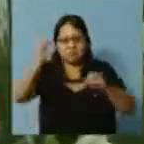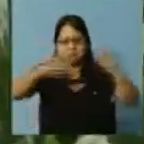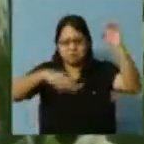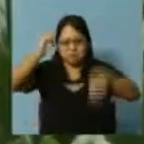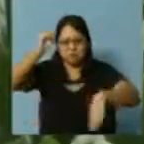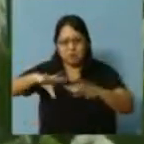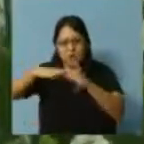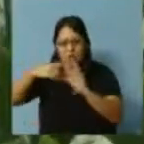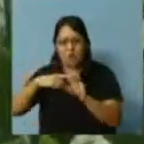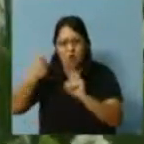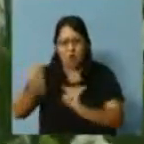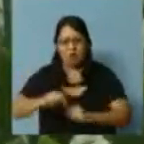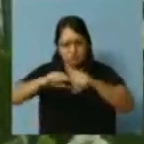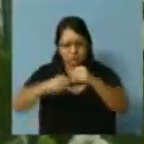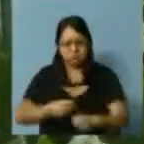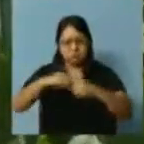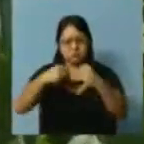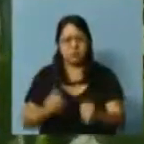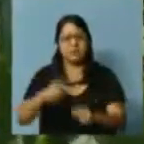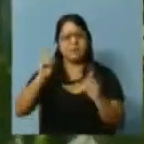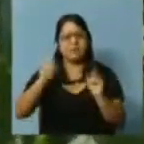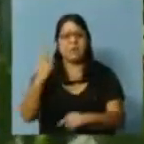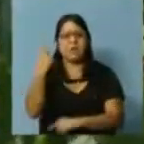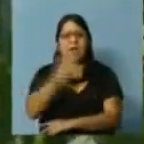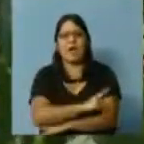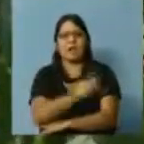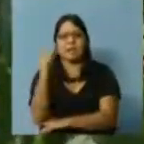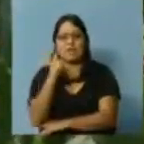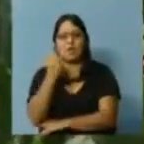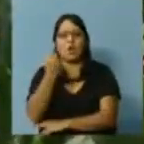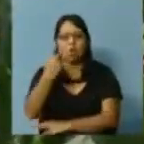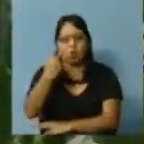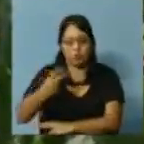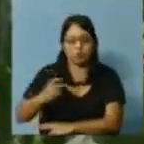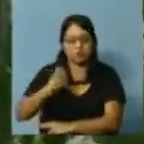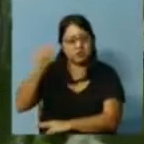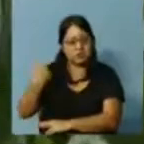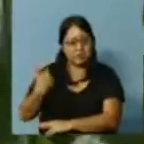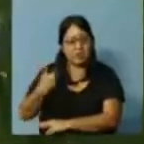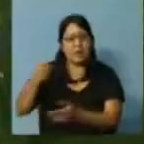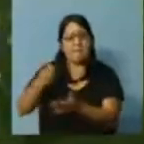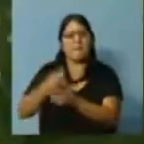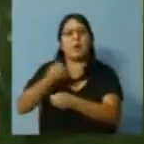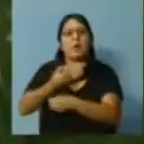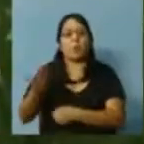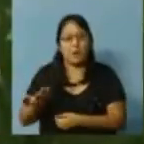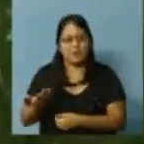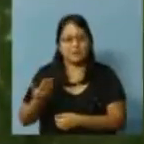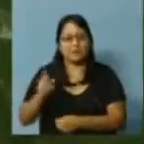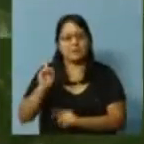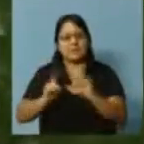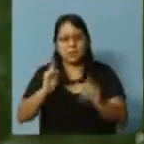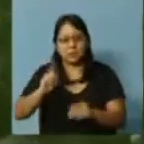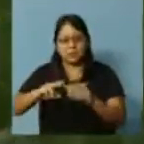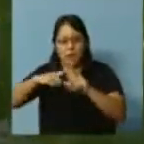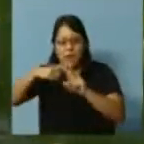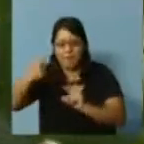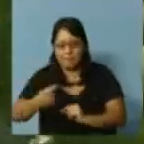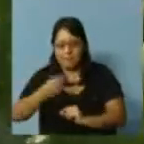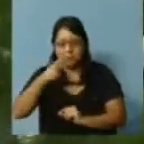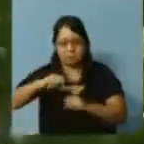volver a apagar todos los kilos de las dos últimas últimas semanas para aquellos que no habían podido ser contemplado en el pago